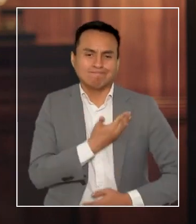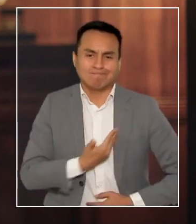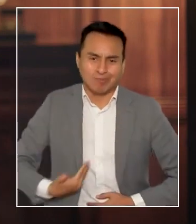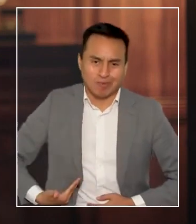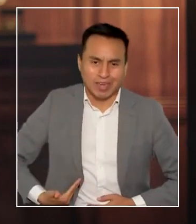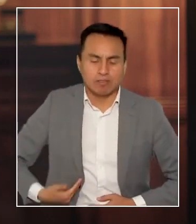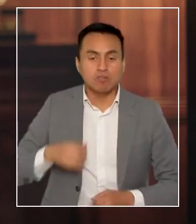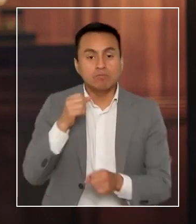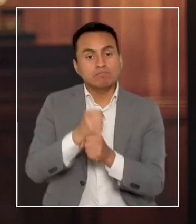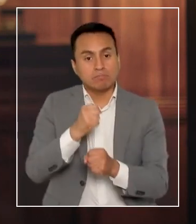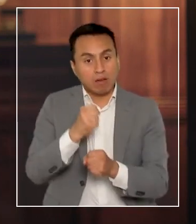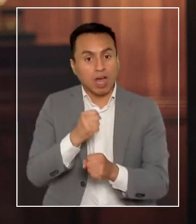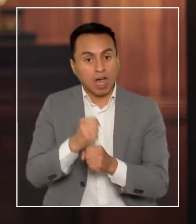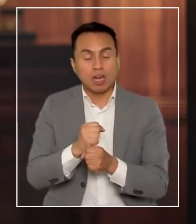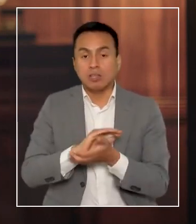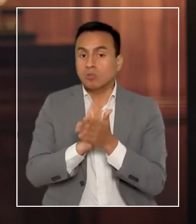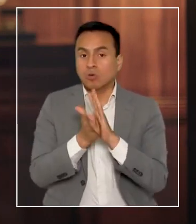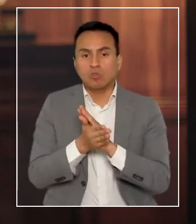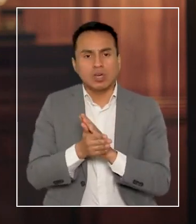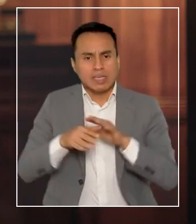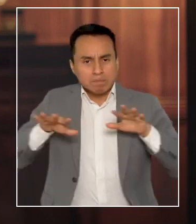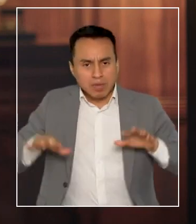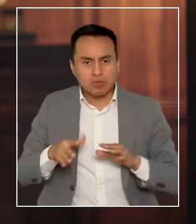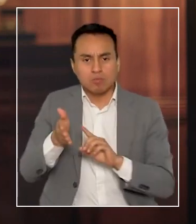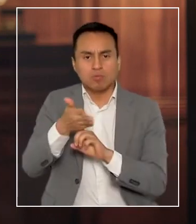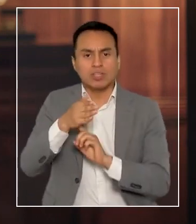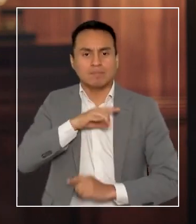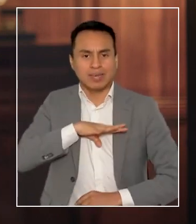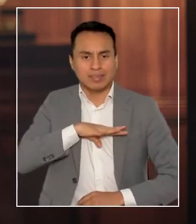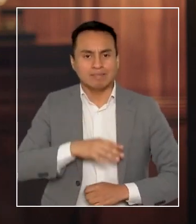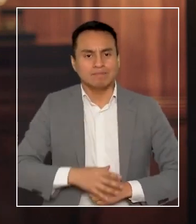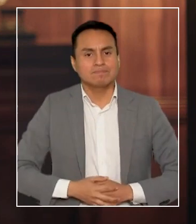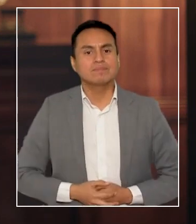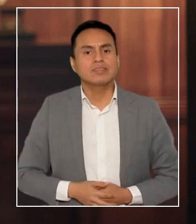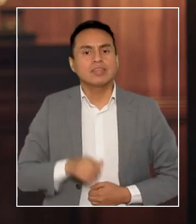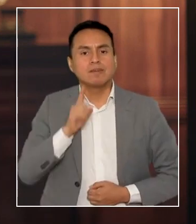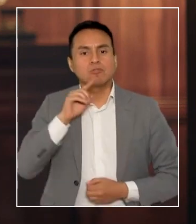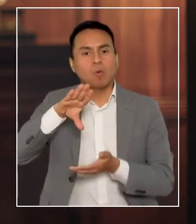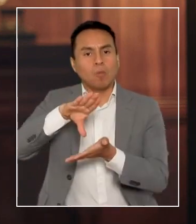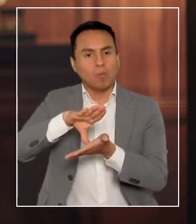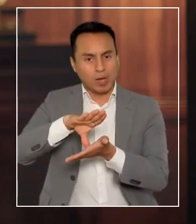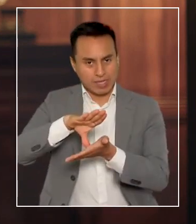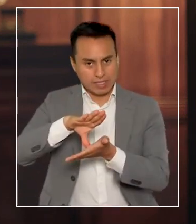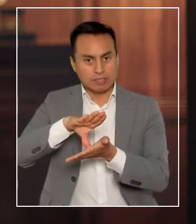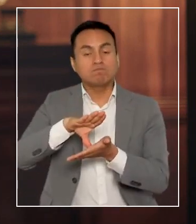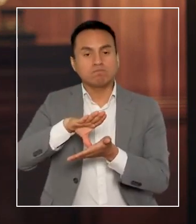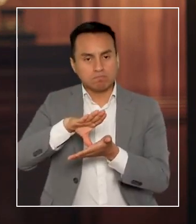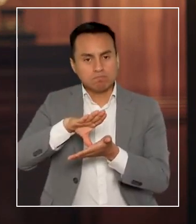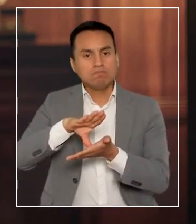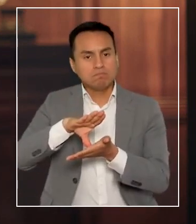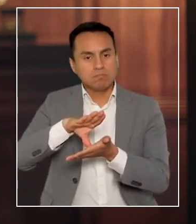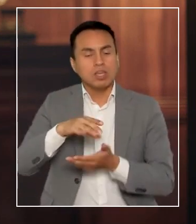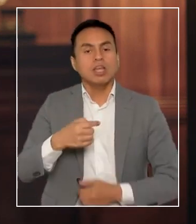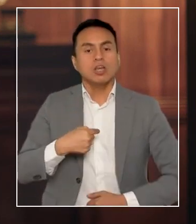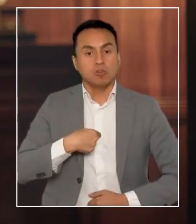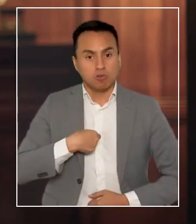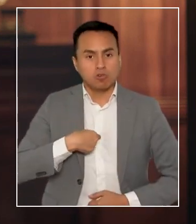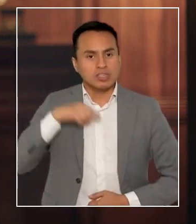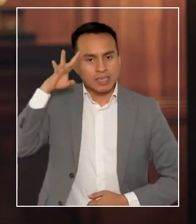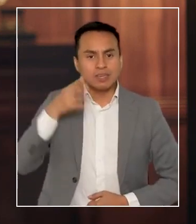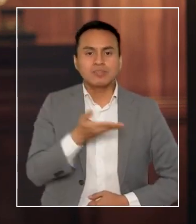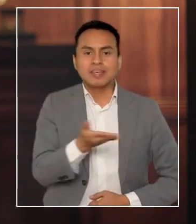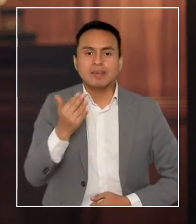de trabajar con todo nuestro empeño por nuestra patria tenemos un país del cual yo y